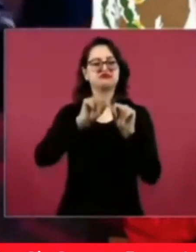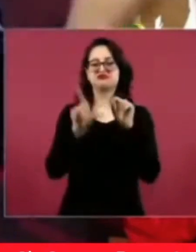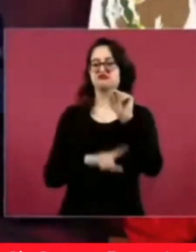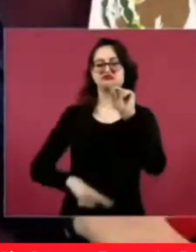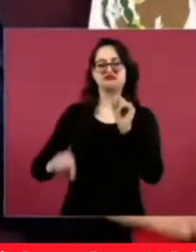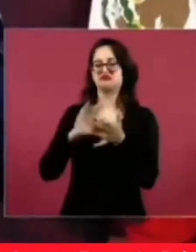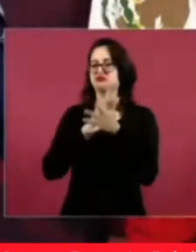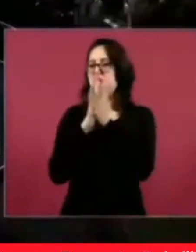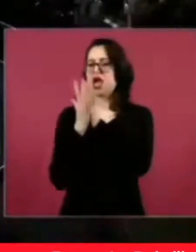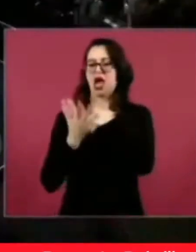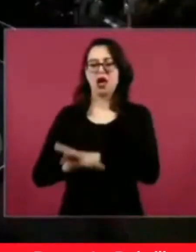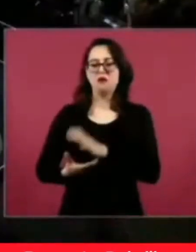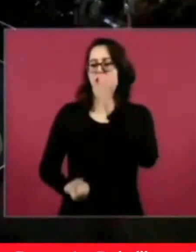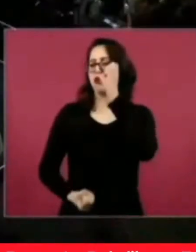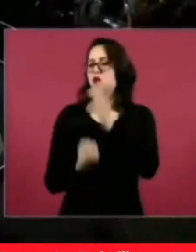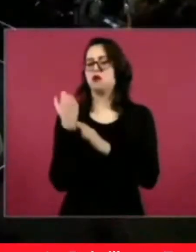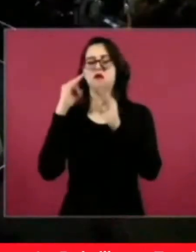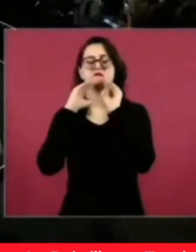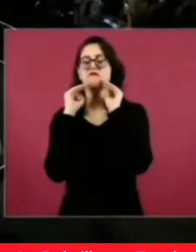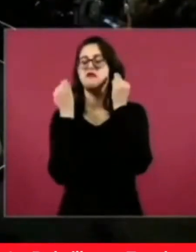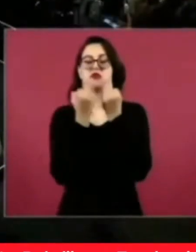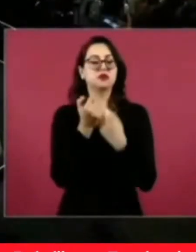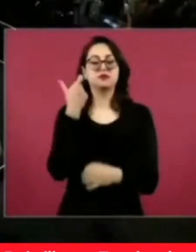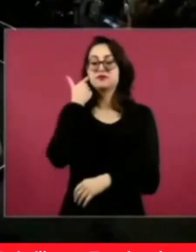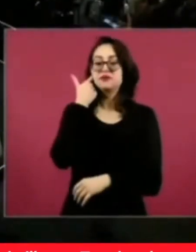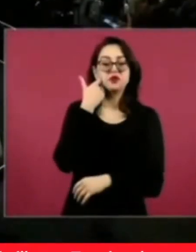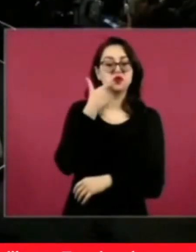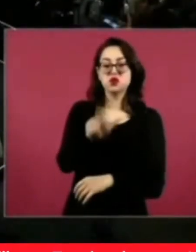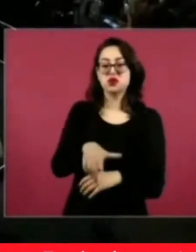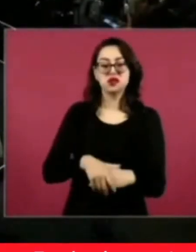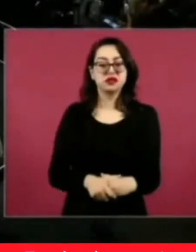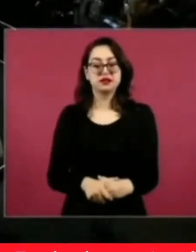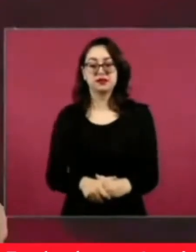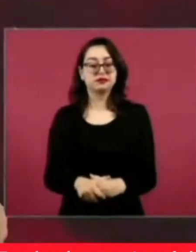a las minorías, porque eso es,